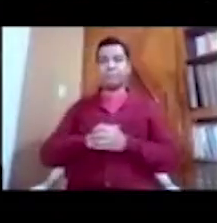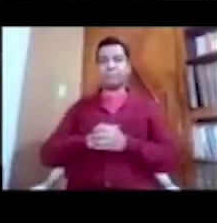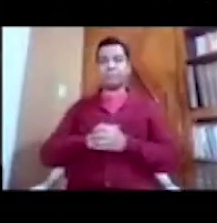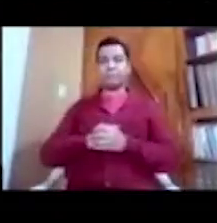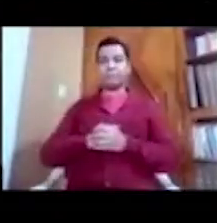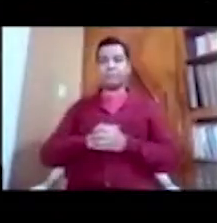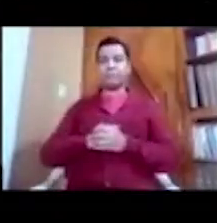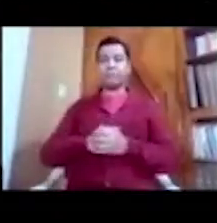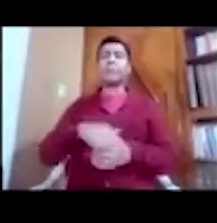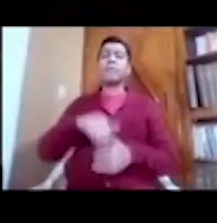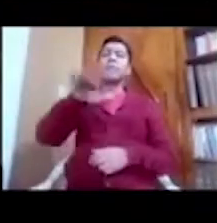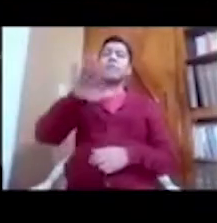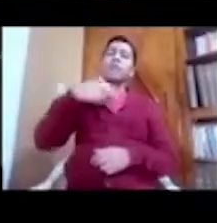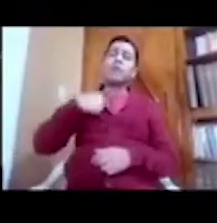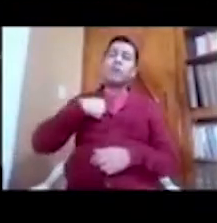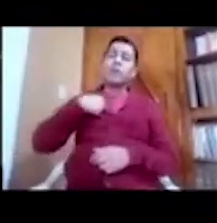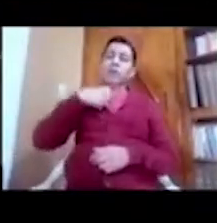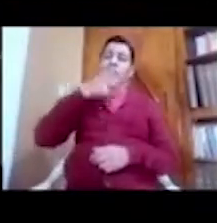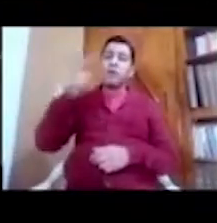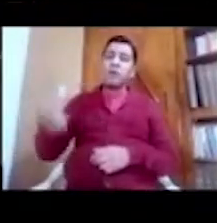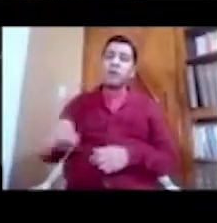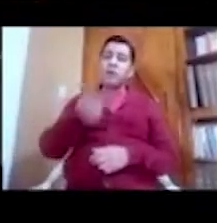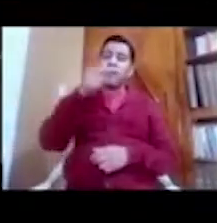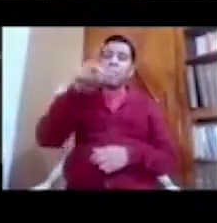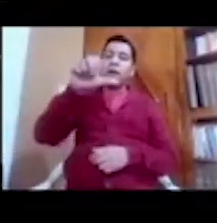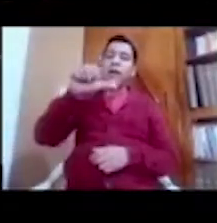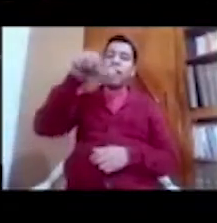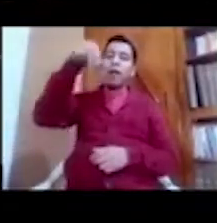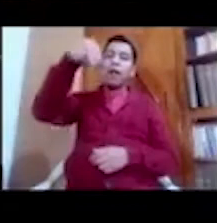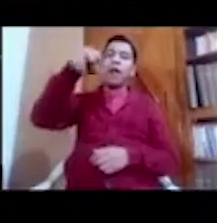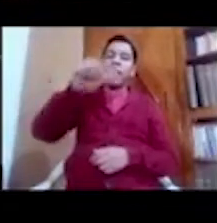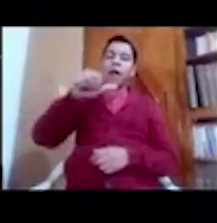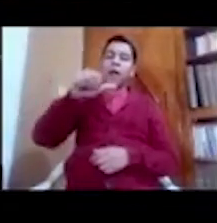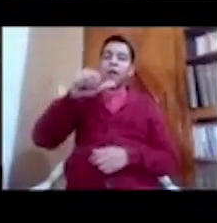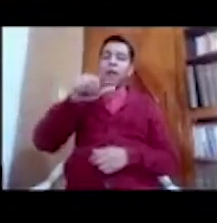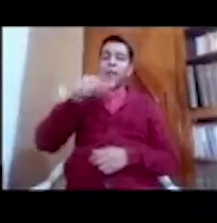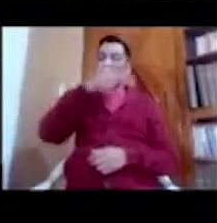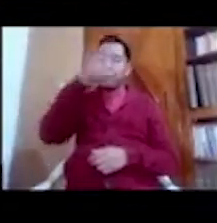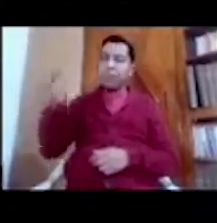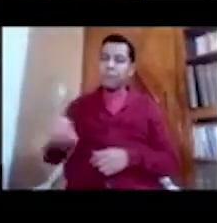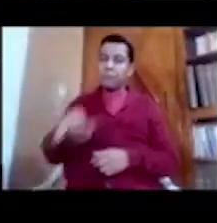te preguntaría ahorita. Me parece muy bien, pregúntame.